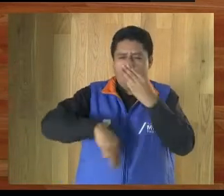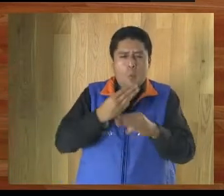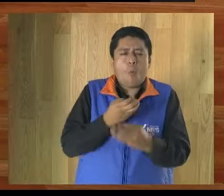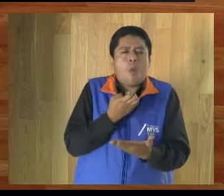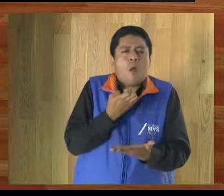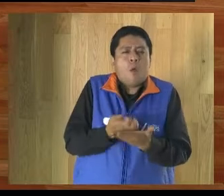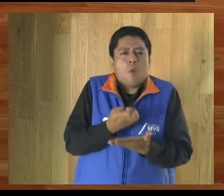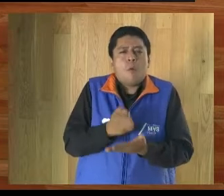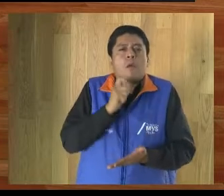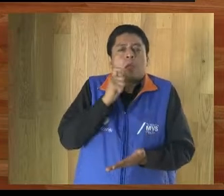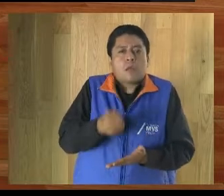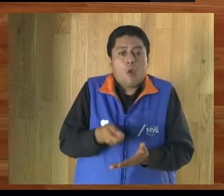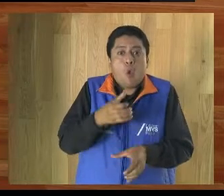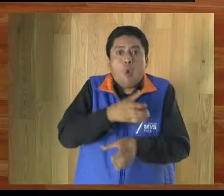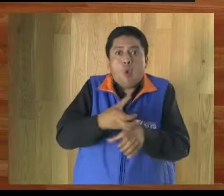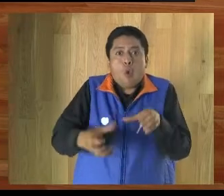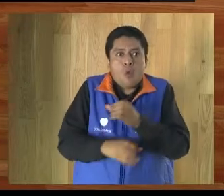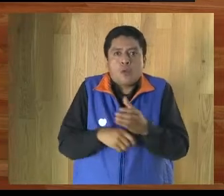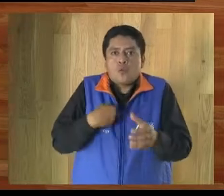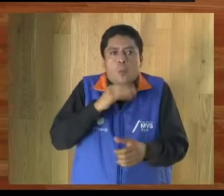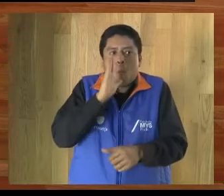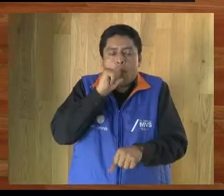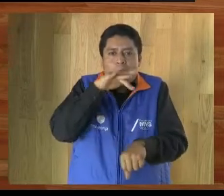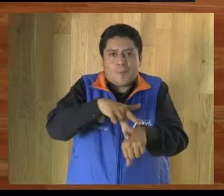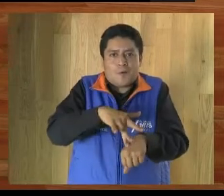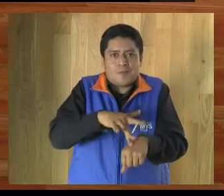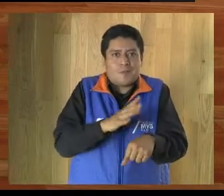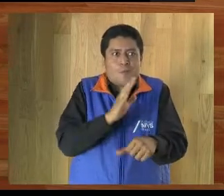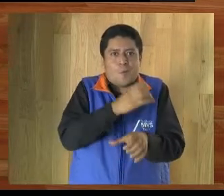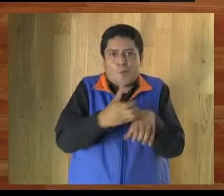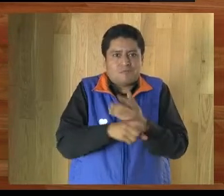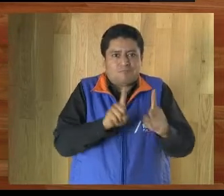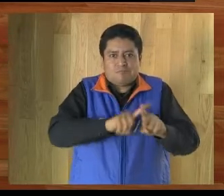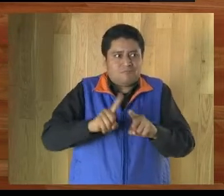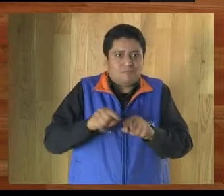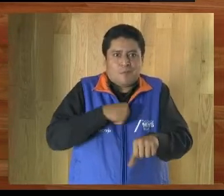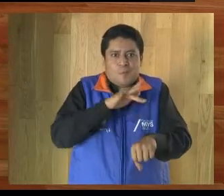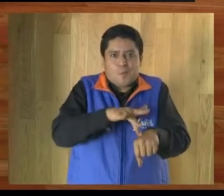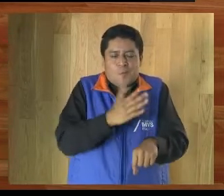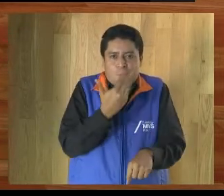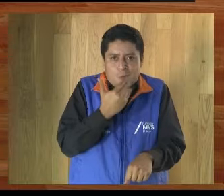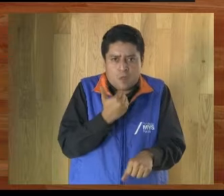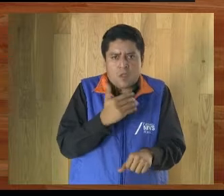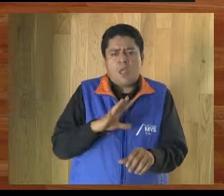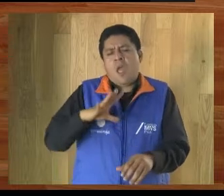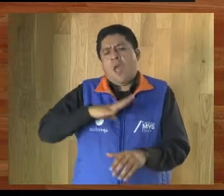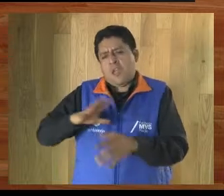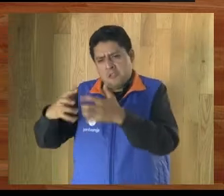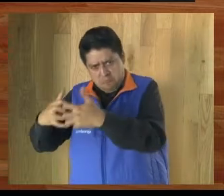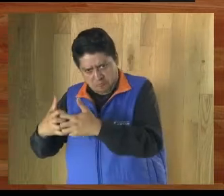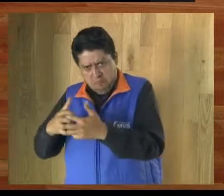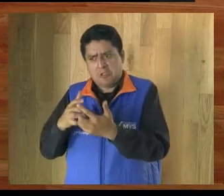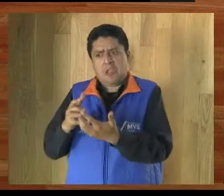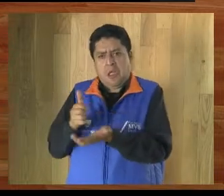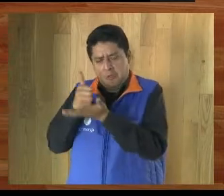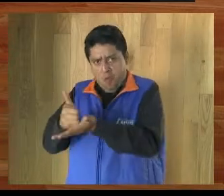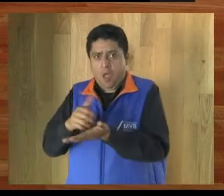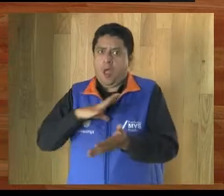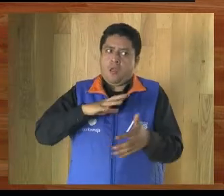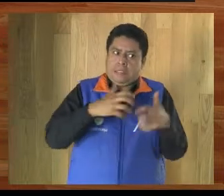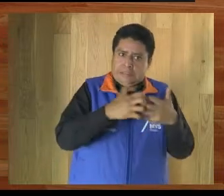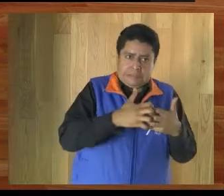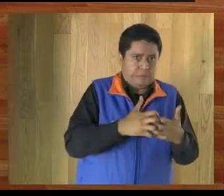en activos intangibles. También esto afecta a unas industrias más que a otras, ¿no? Pero la